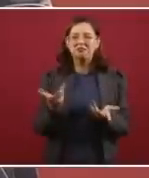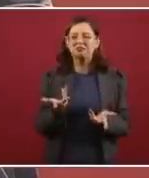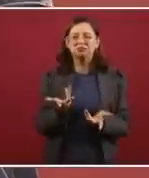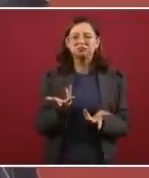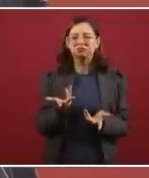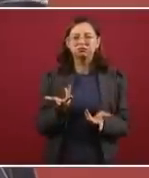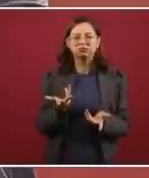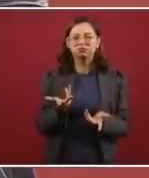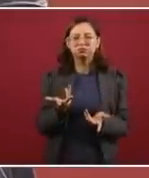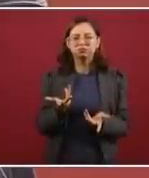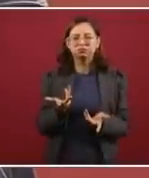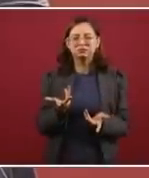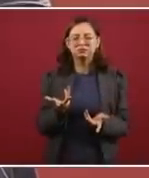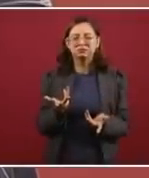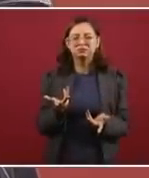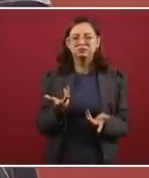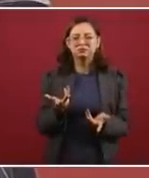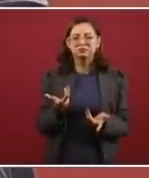Son,